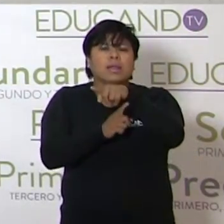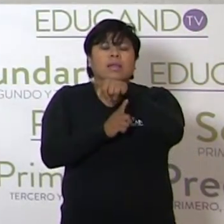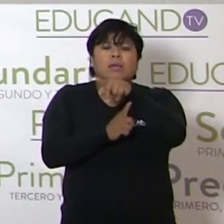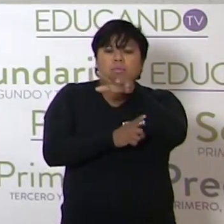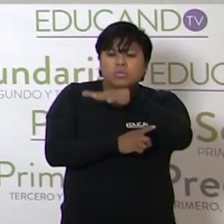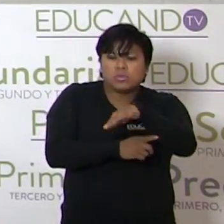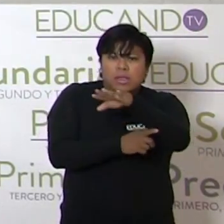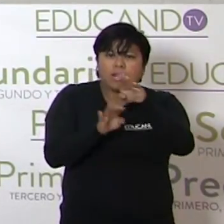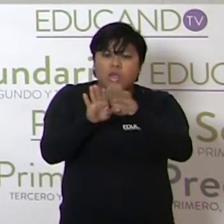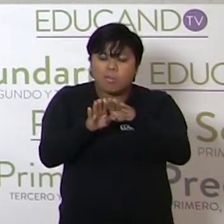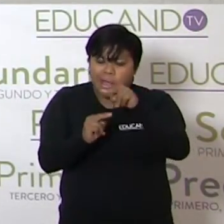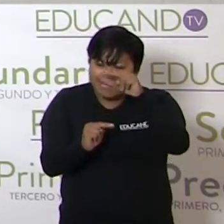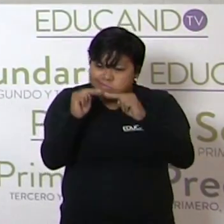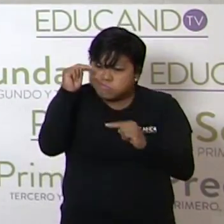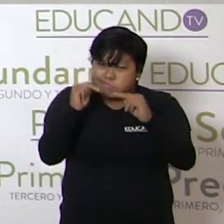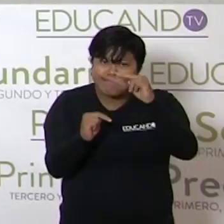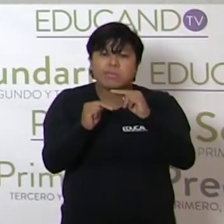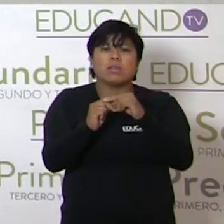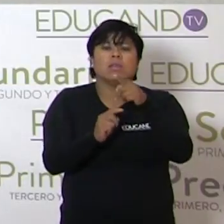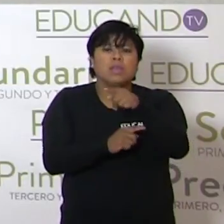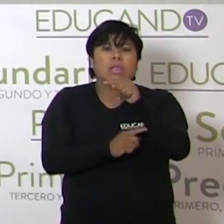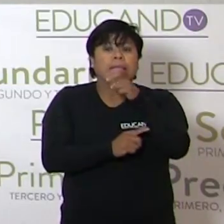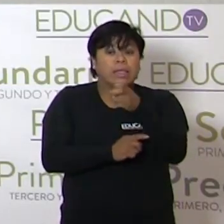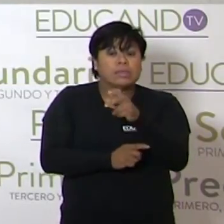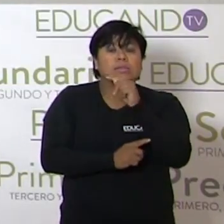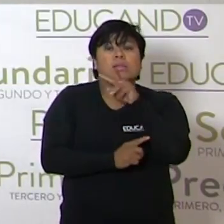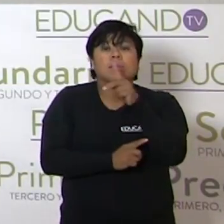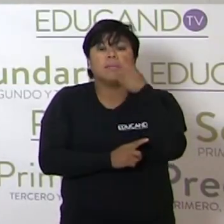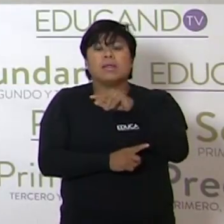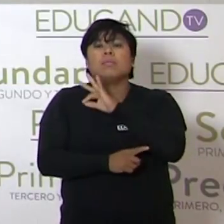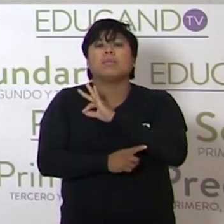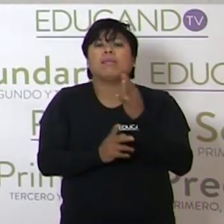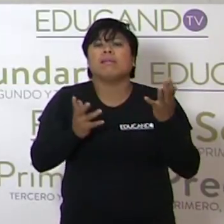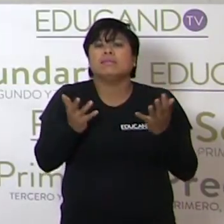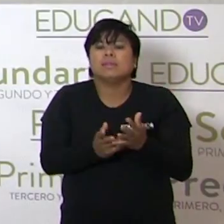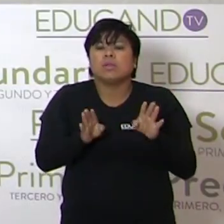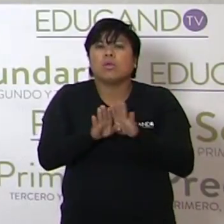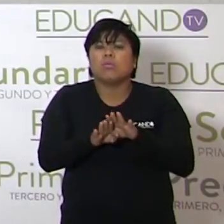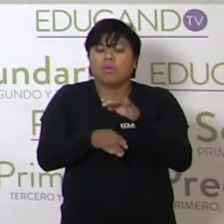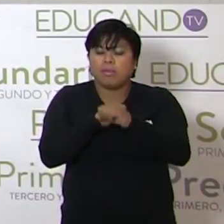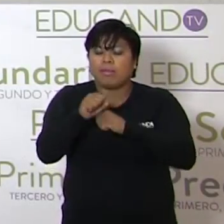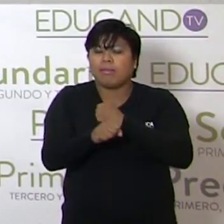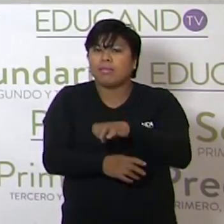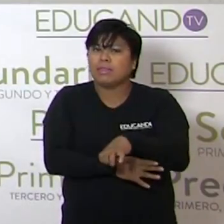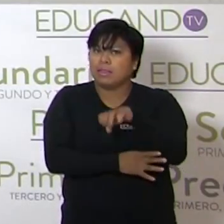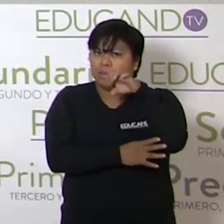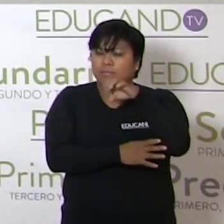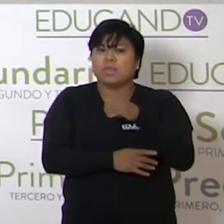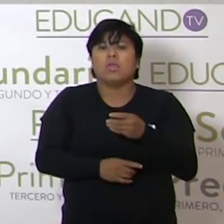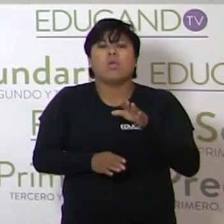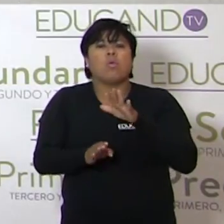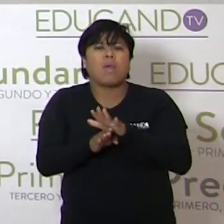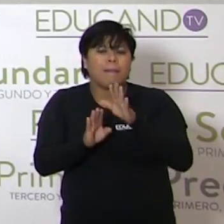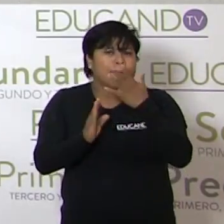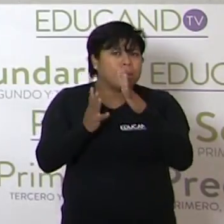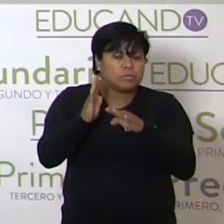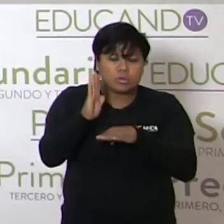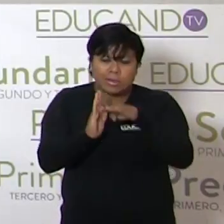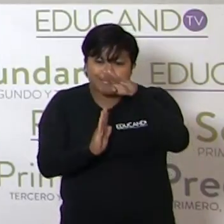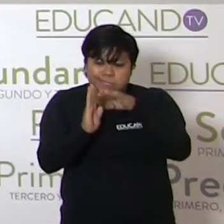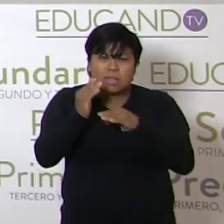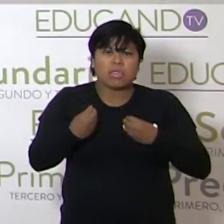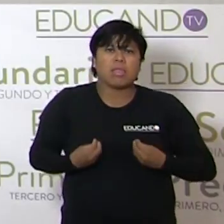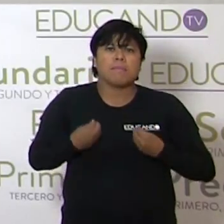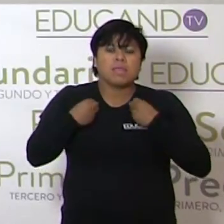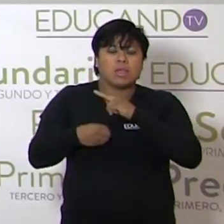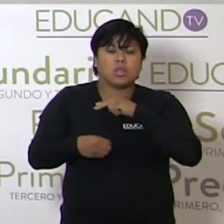datos estadísticos y en este caso también los obtiene acerca de la edad o el promedio de vida que tenemos en el país,